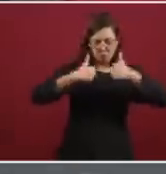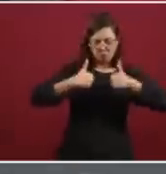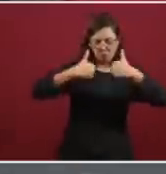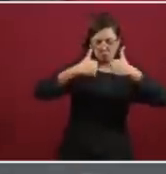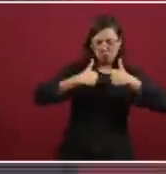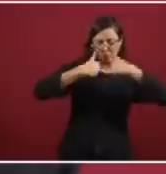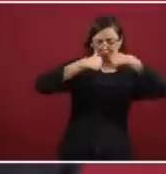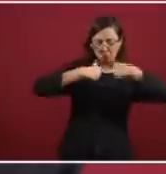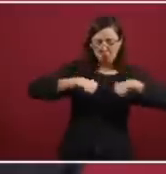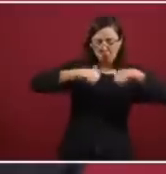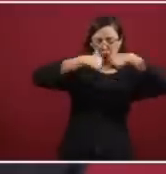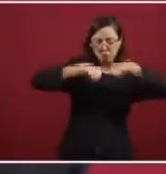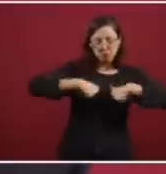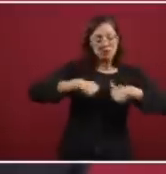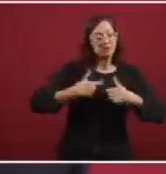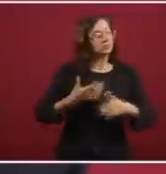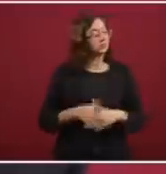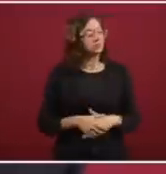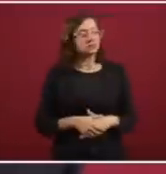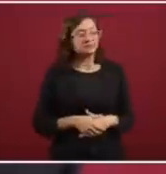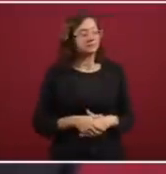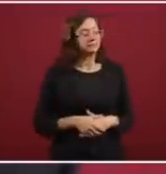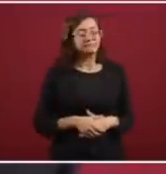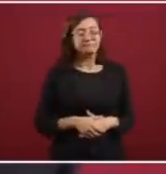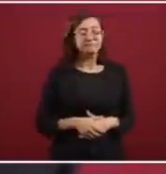porque vaya que se lanzaron fuerte,